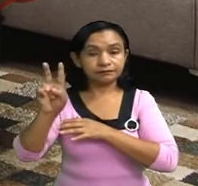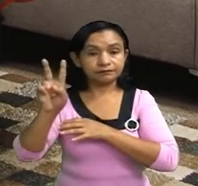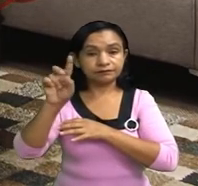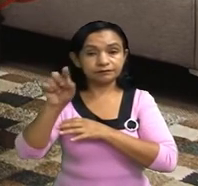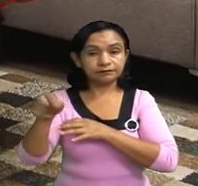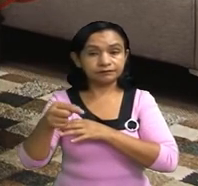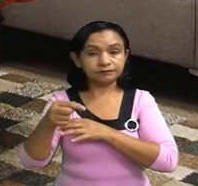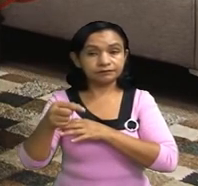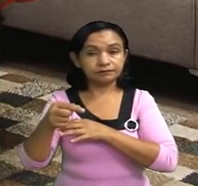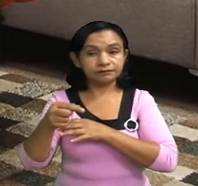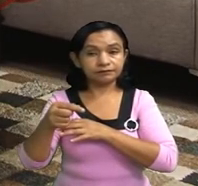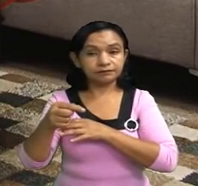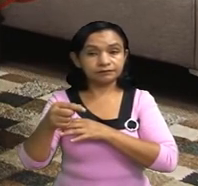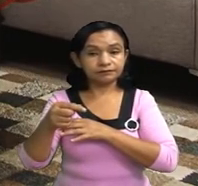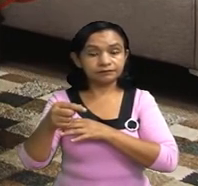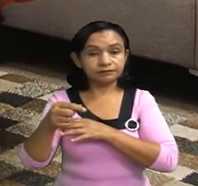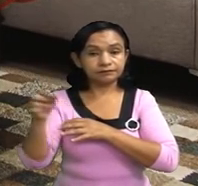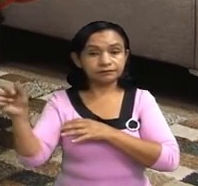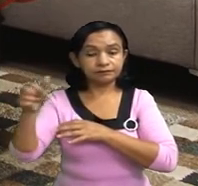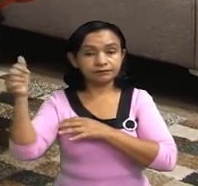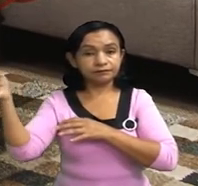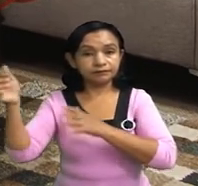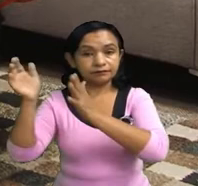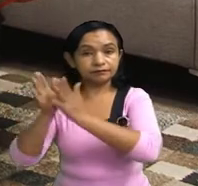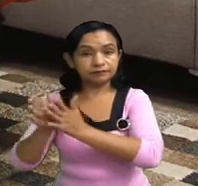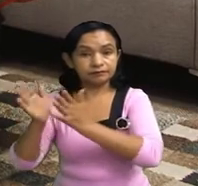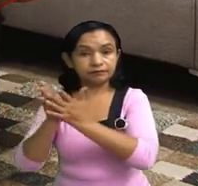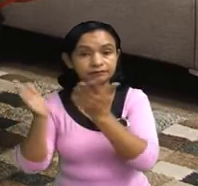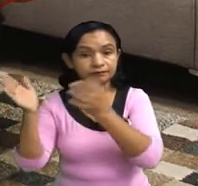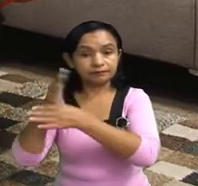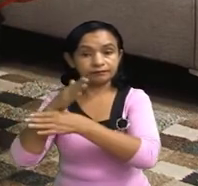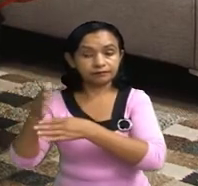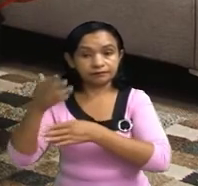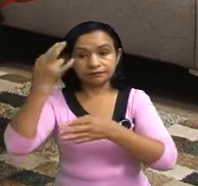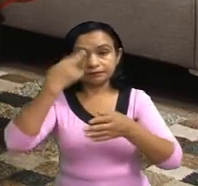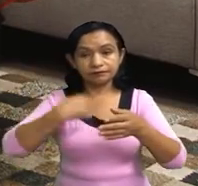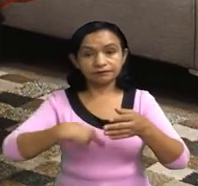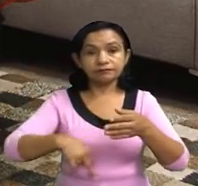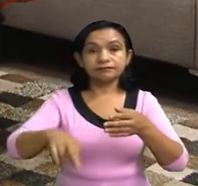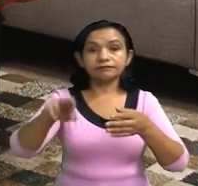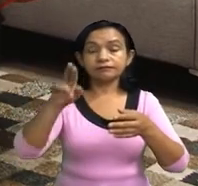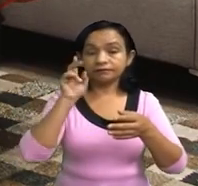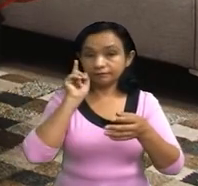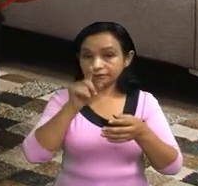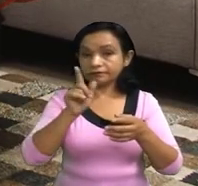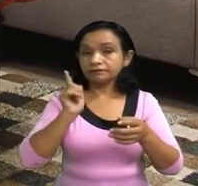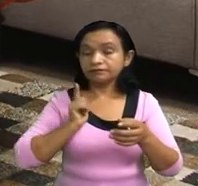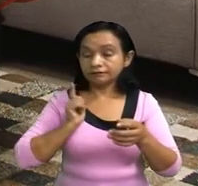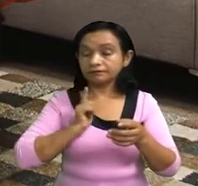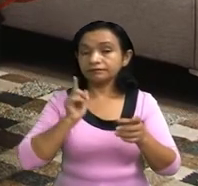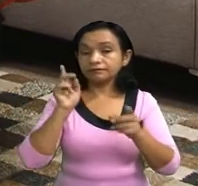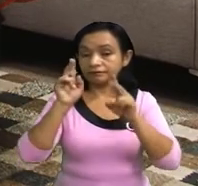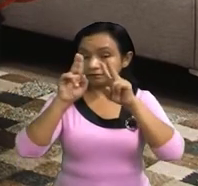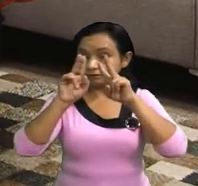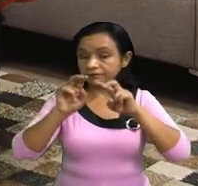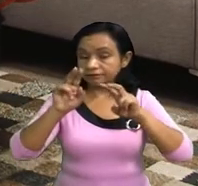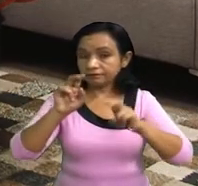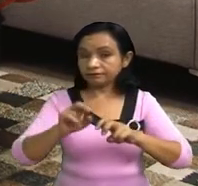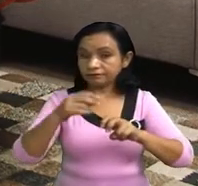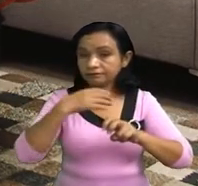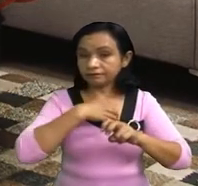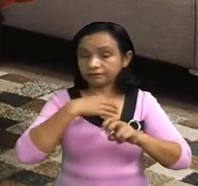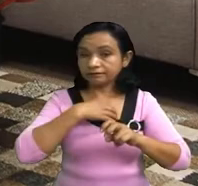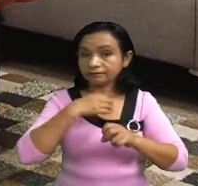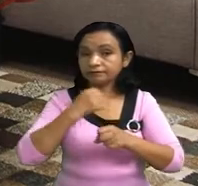62,2% los otros. Ahí hay algo que tienen que revisar, cuál ha sido su